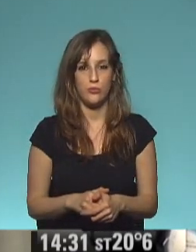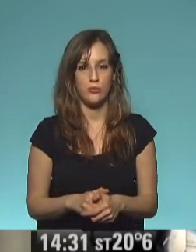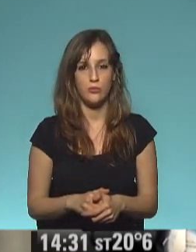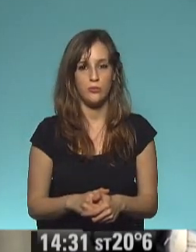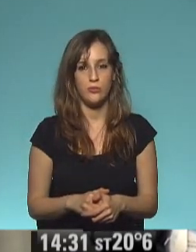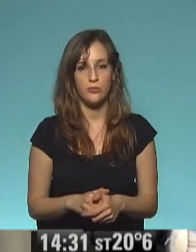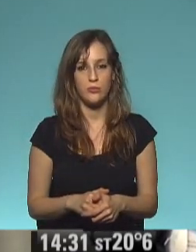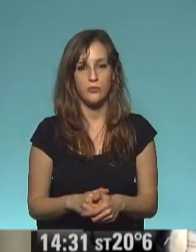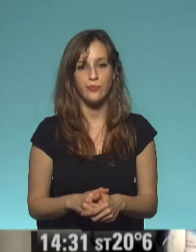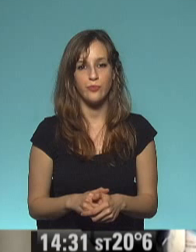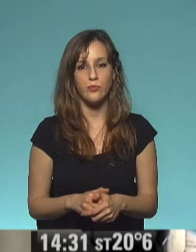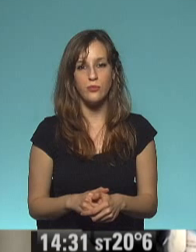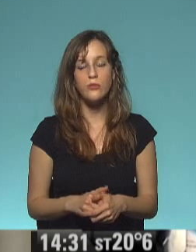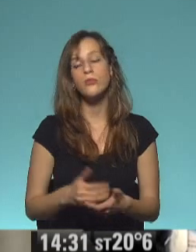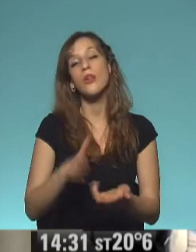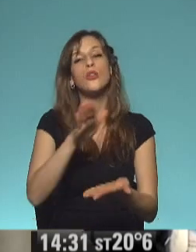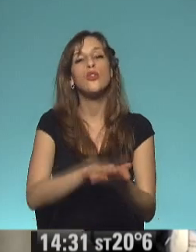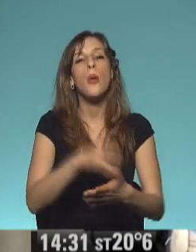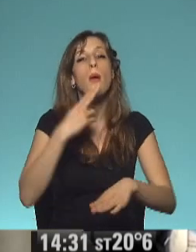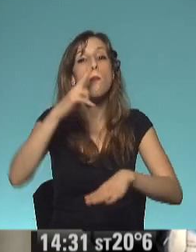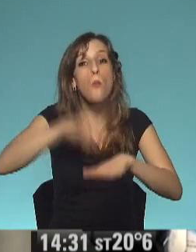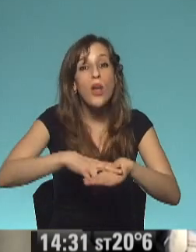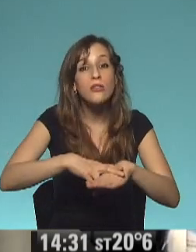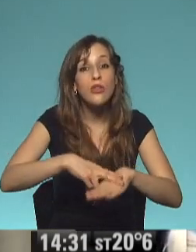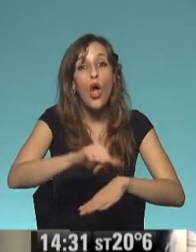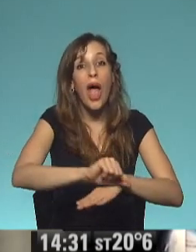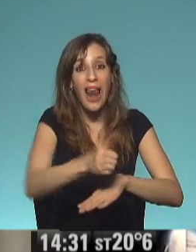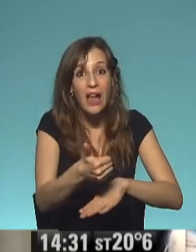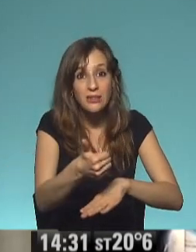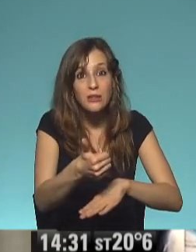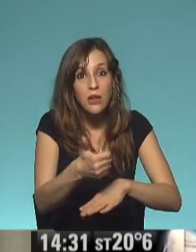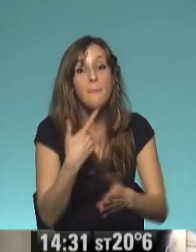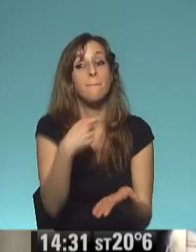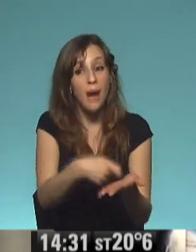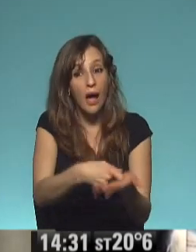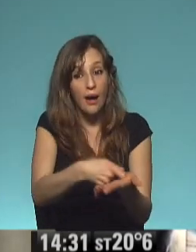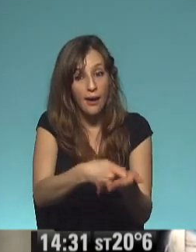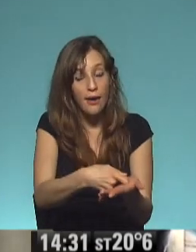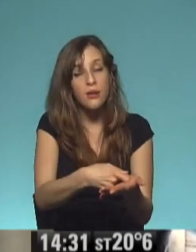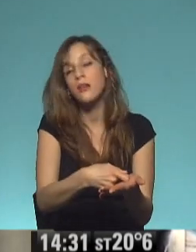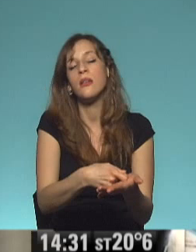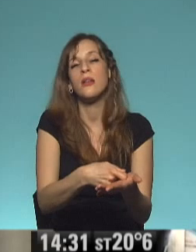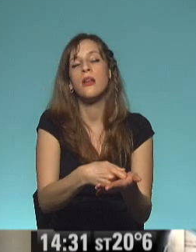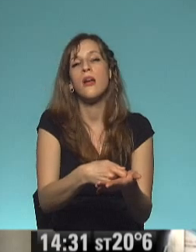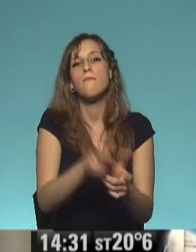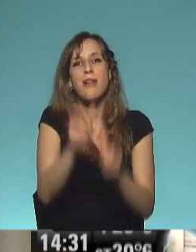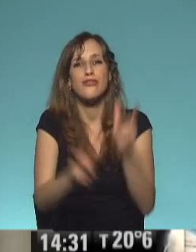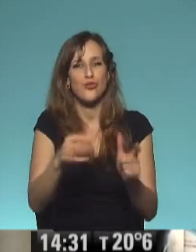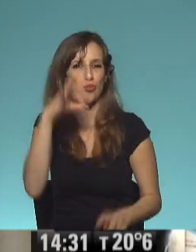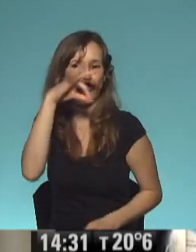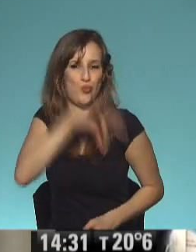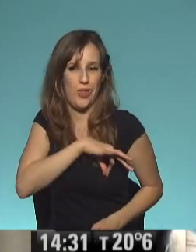la parte de impuesto a las ganancias que aportan los que viven de un sueldo, digo, esto está mal. Esto está